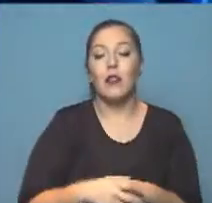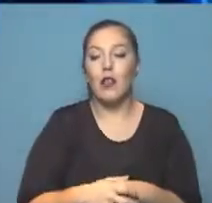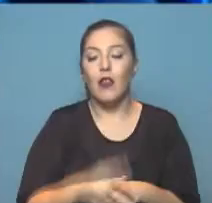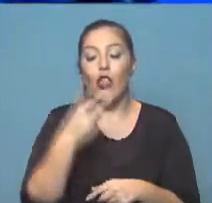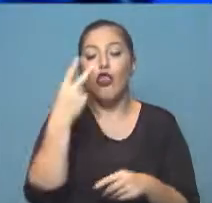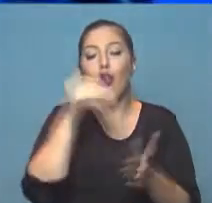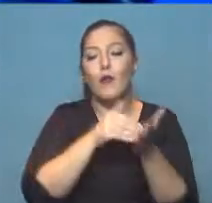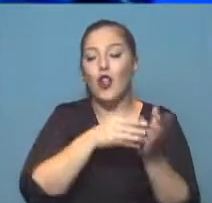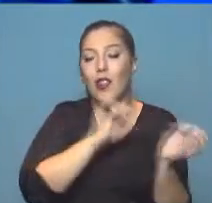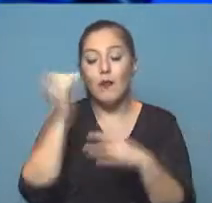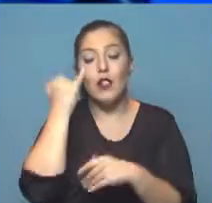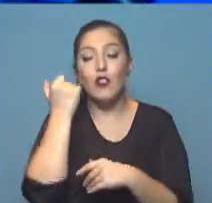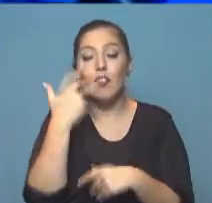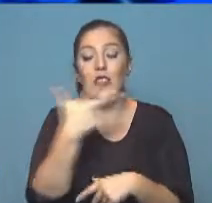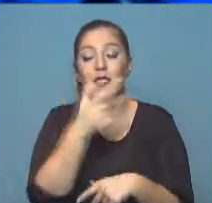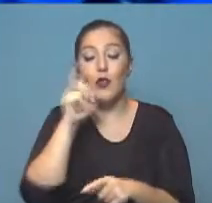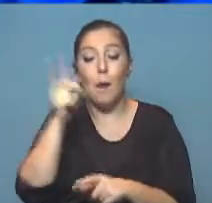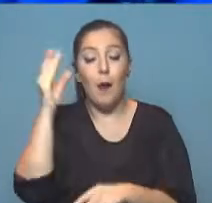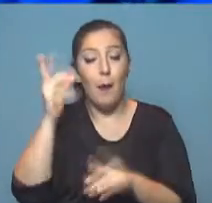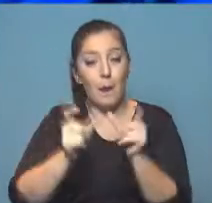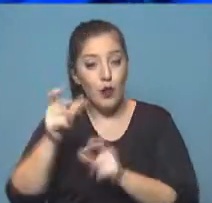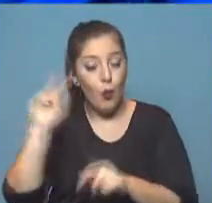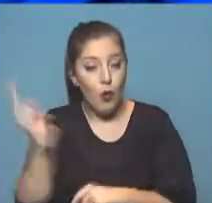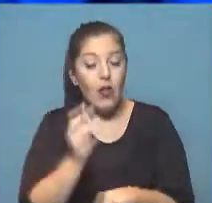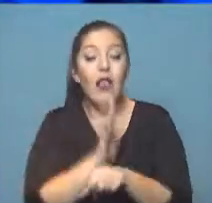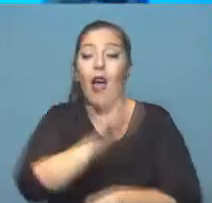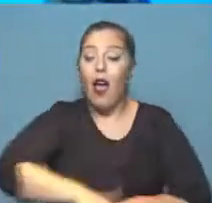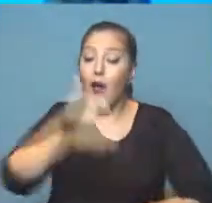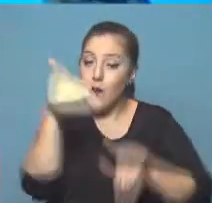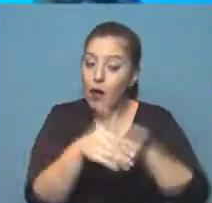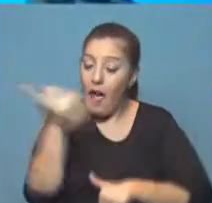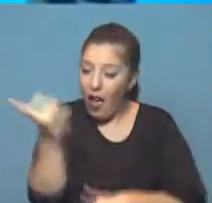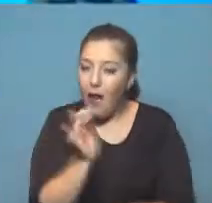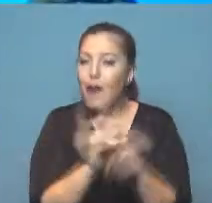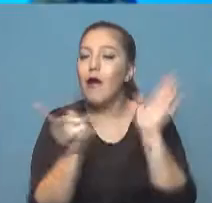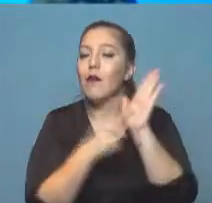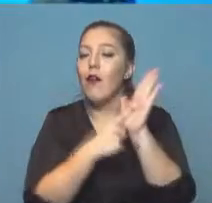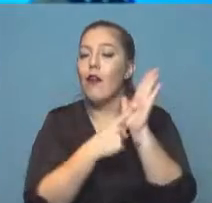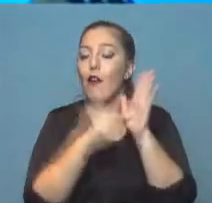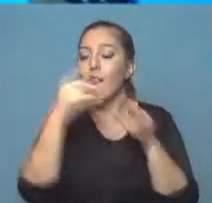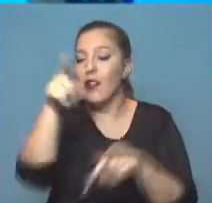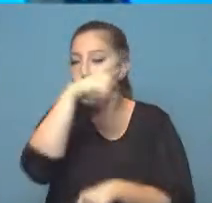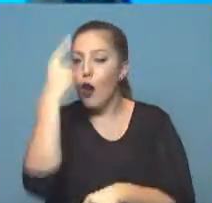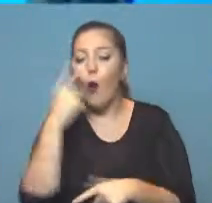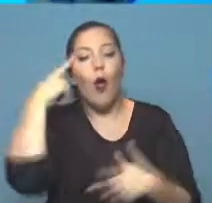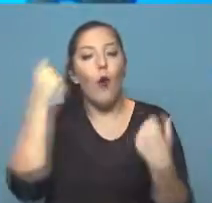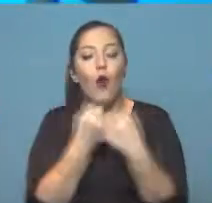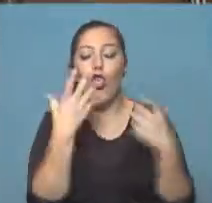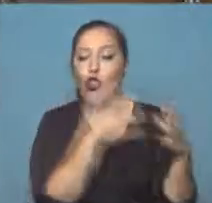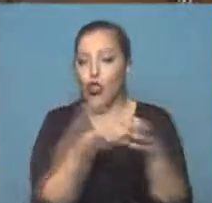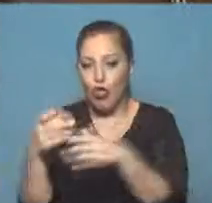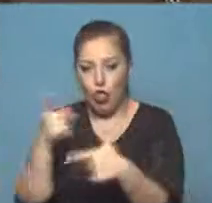desplazados, hubo un plebiscito. Hubo un plebiscito para sentar las bases de lo que luego fue el Frente Nacional, un acuerdo bipartidista.